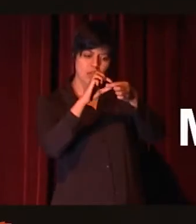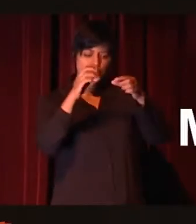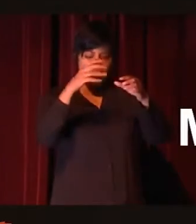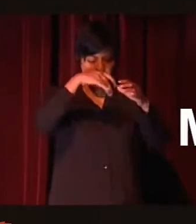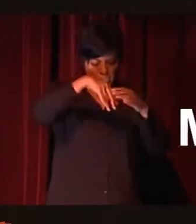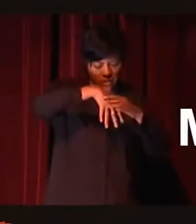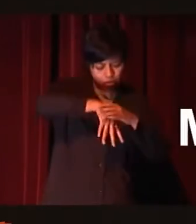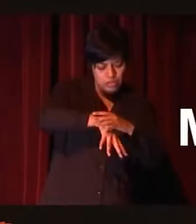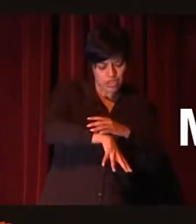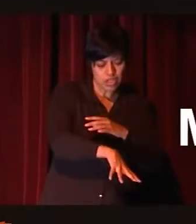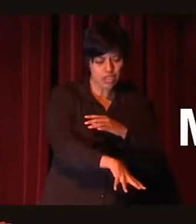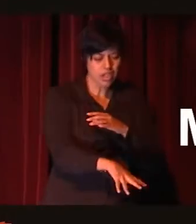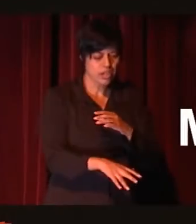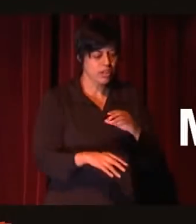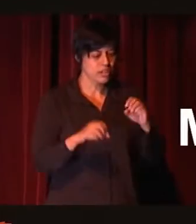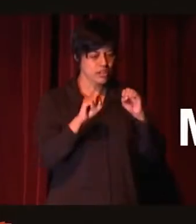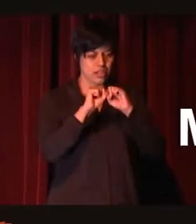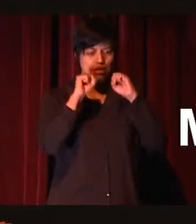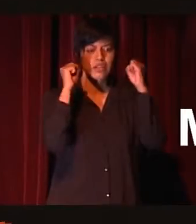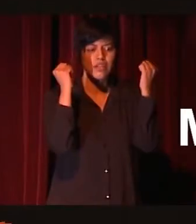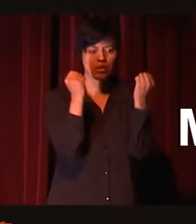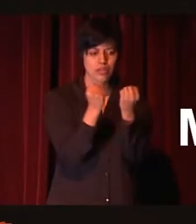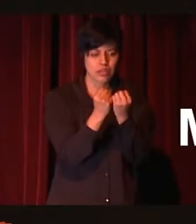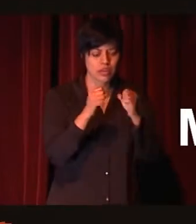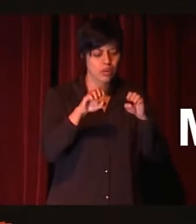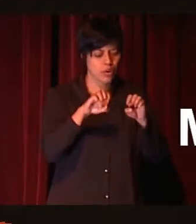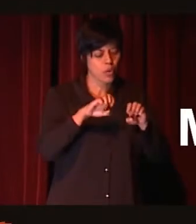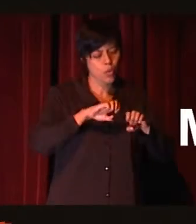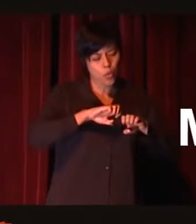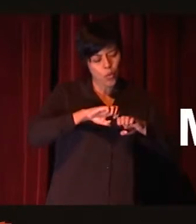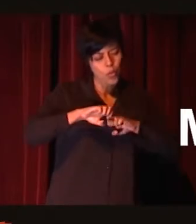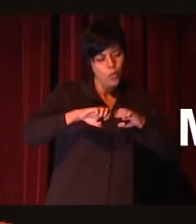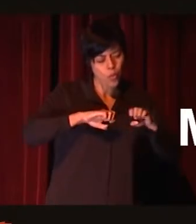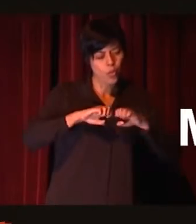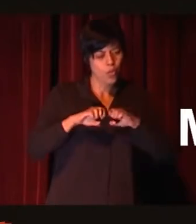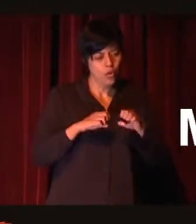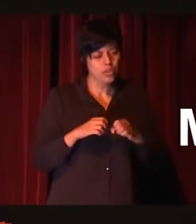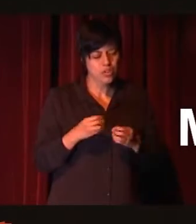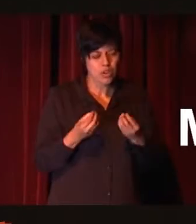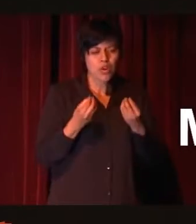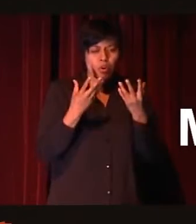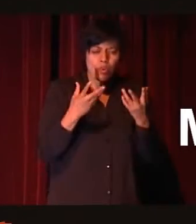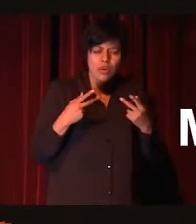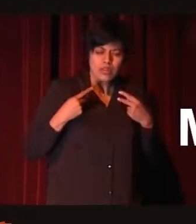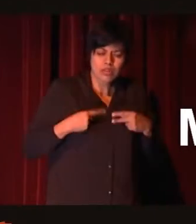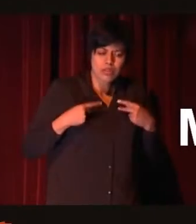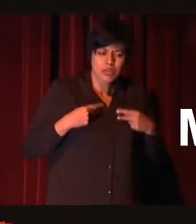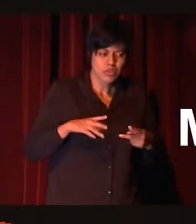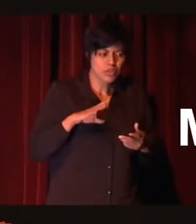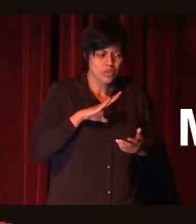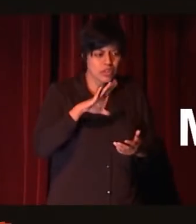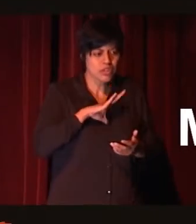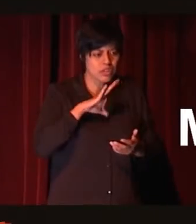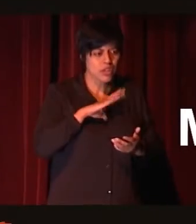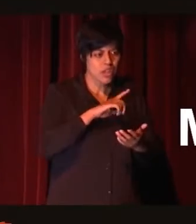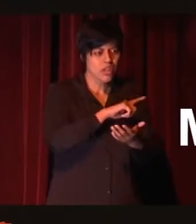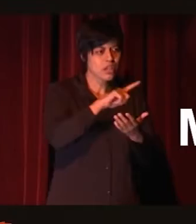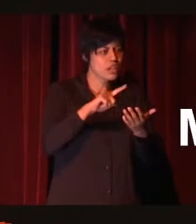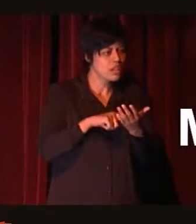quiero quedarme alrededor de ustedes un pequeño ejercicio y calcula en más o menos cuántas personas hay en este espacio